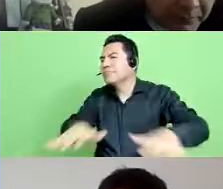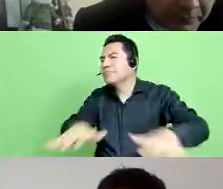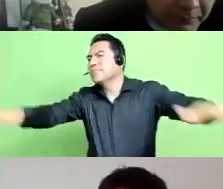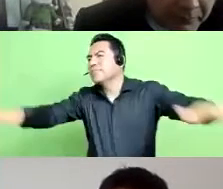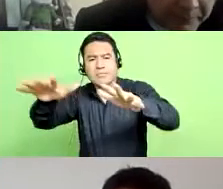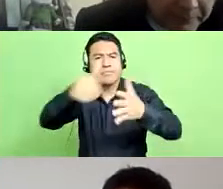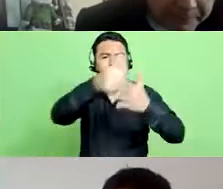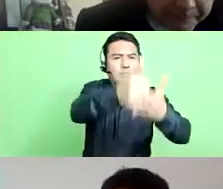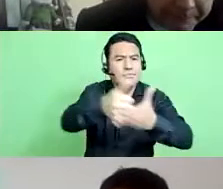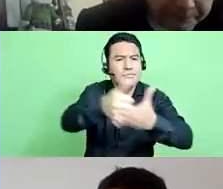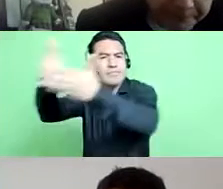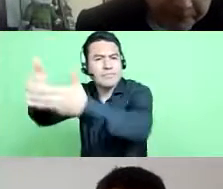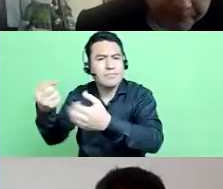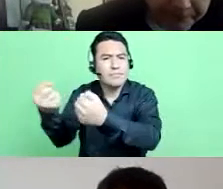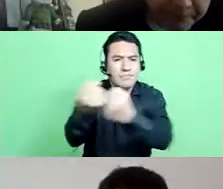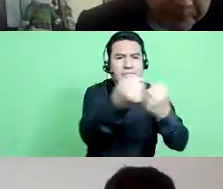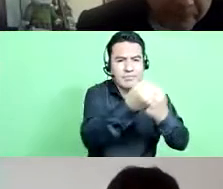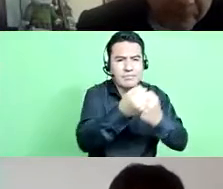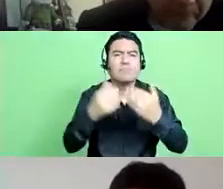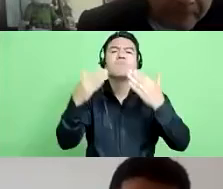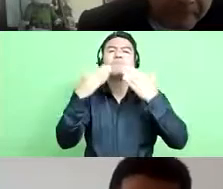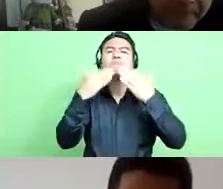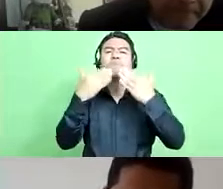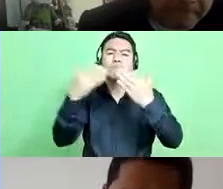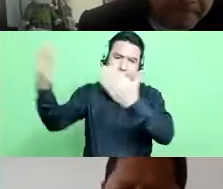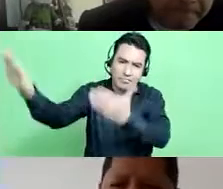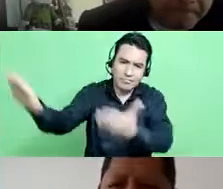pueblo muchas gracias